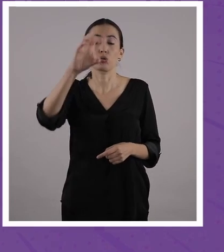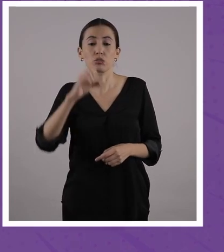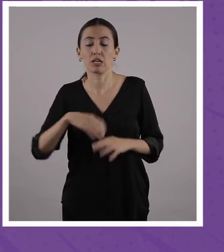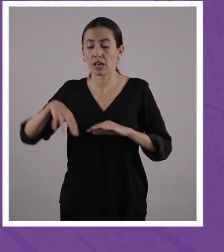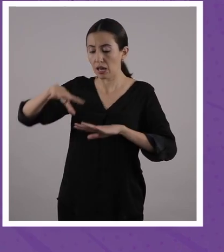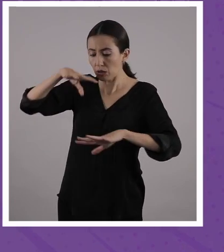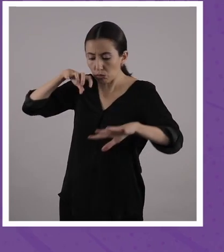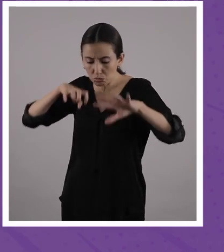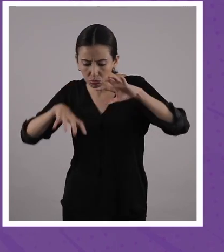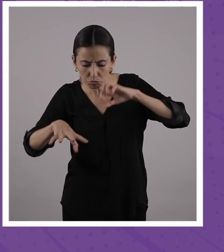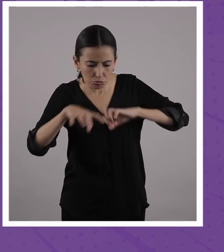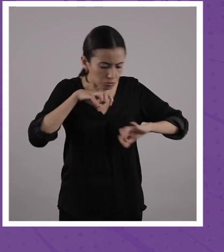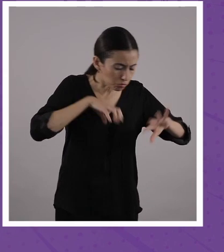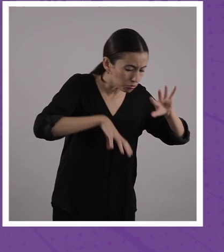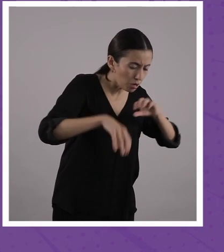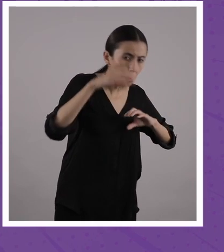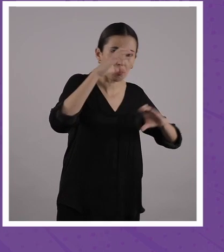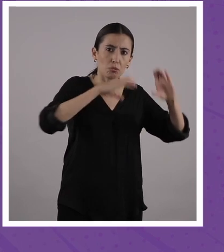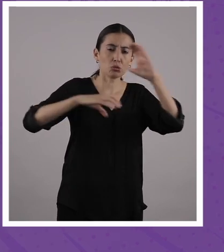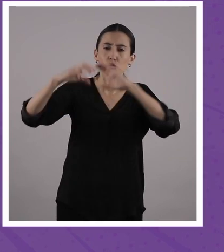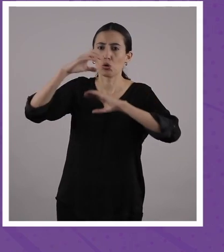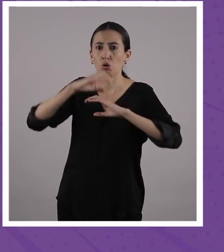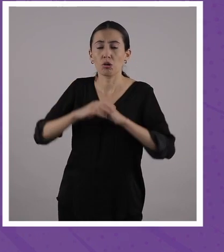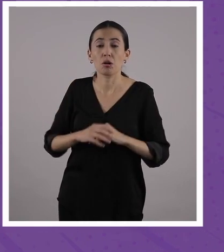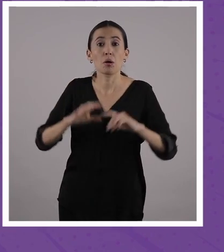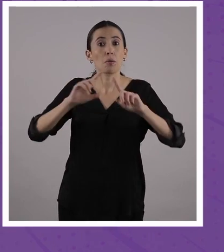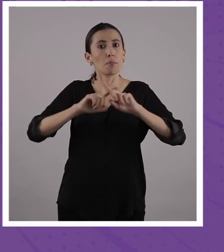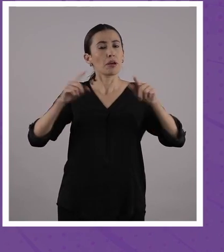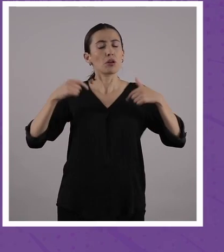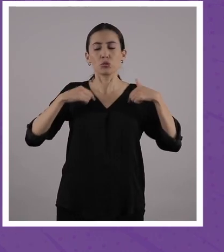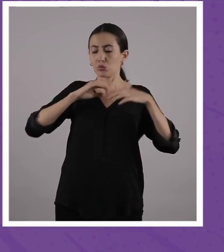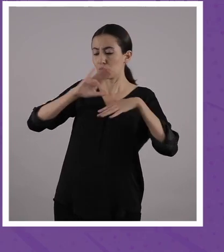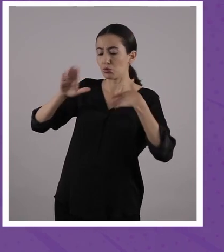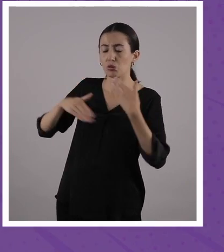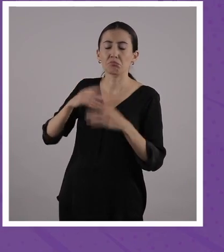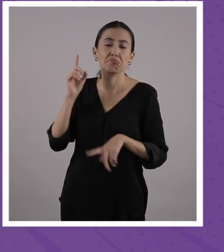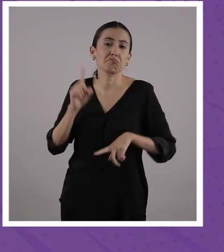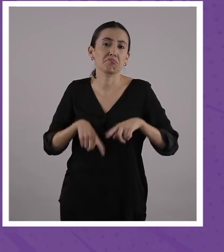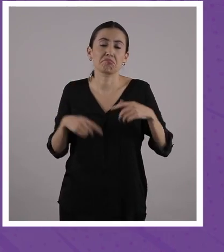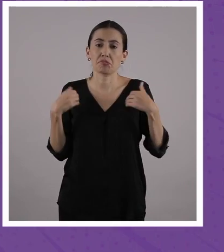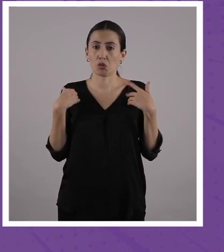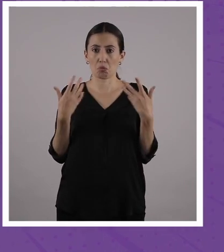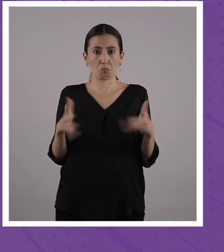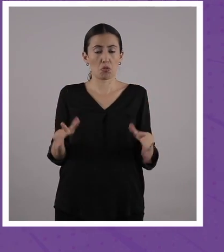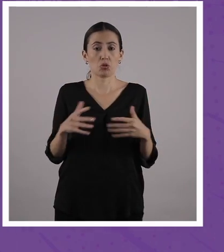el uncuch entre los sitios más ocultos y tenebrosos, pero todo fue inútil.